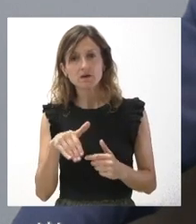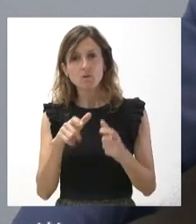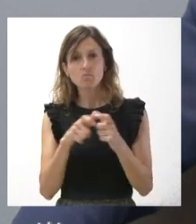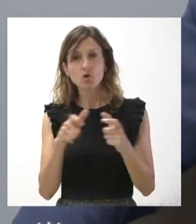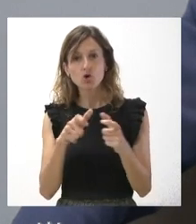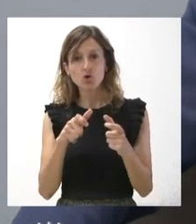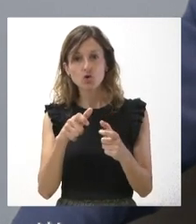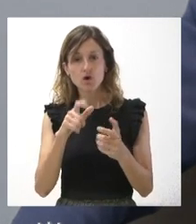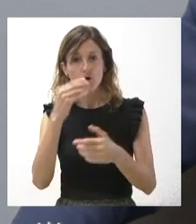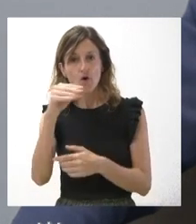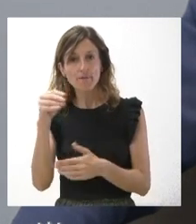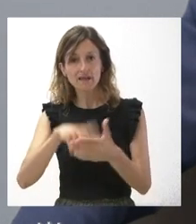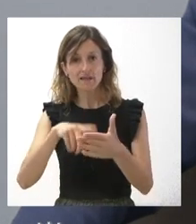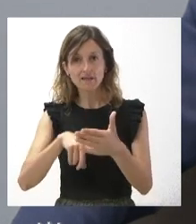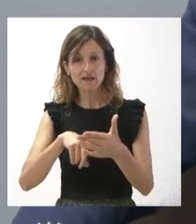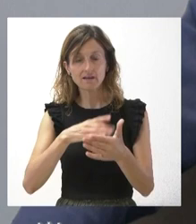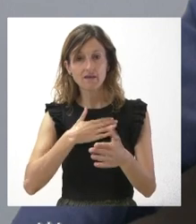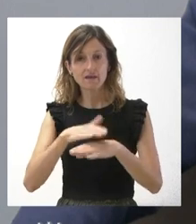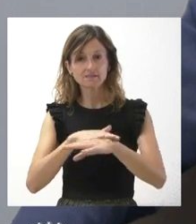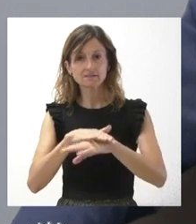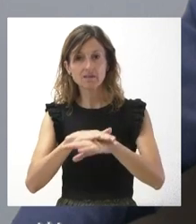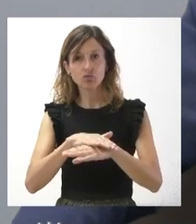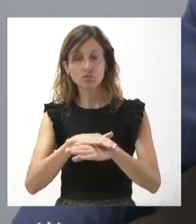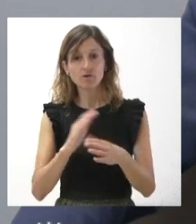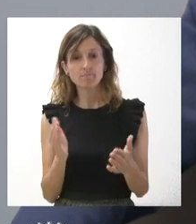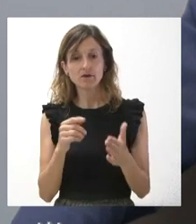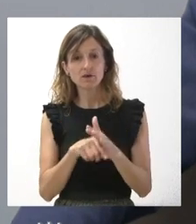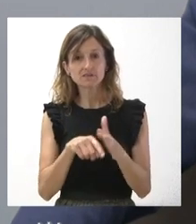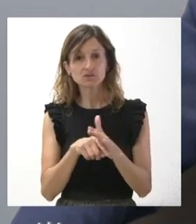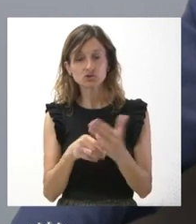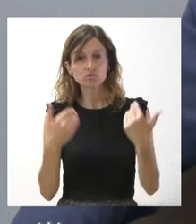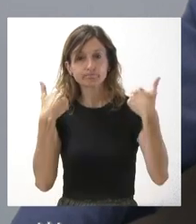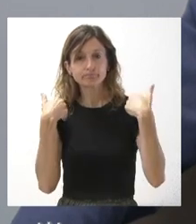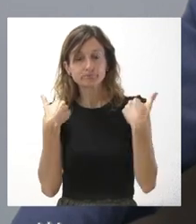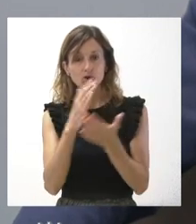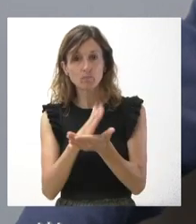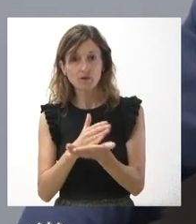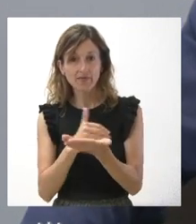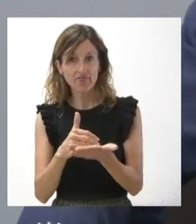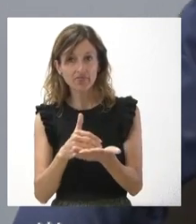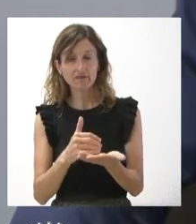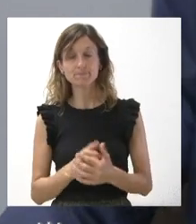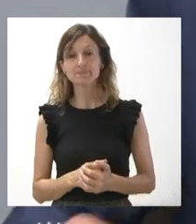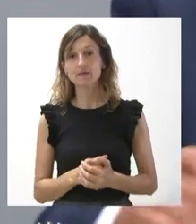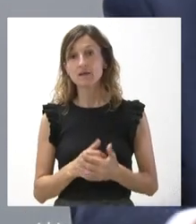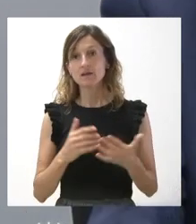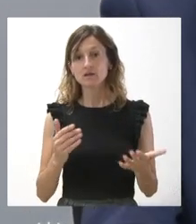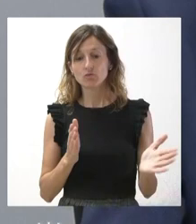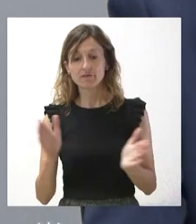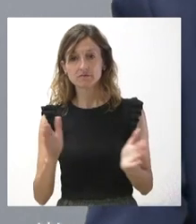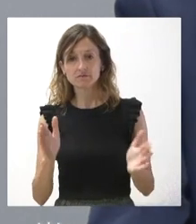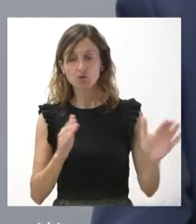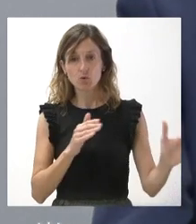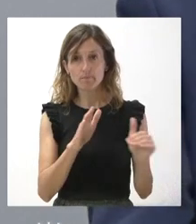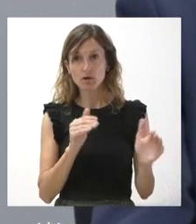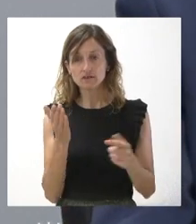alquiler joven, un bono del Estado, del Gobierno de España, pero que la gestión tuvo que hacer la comunidad autónoma y, por lo tanto, confluían las dos convocatorias,